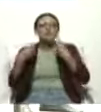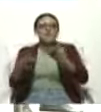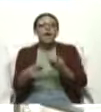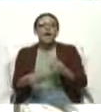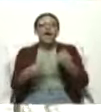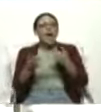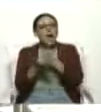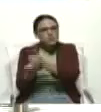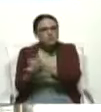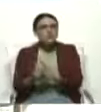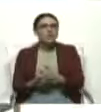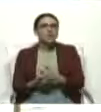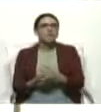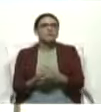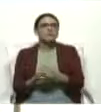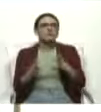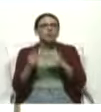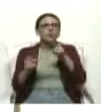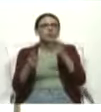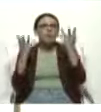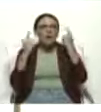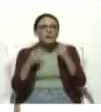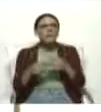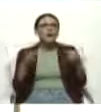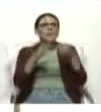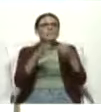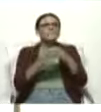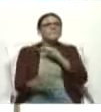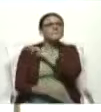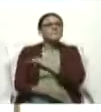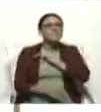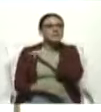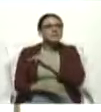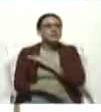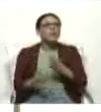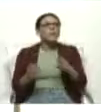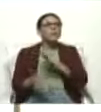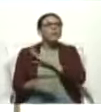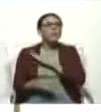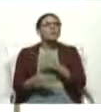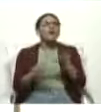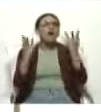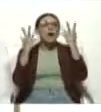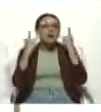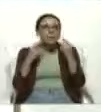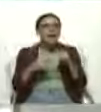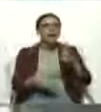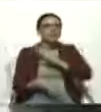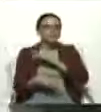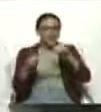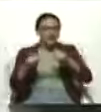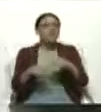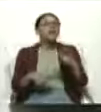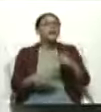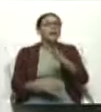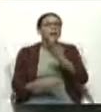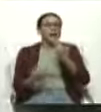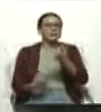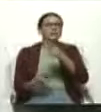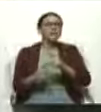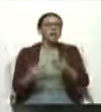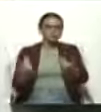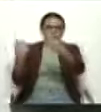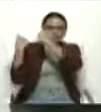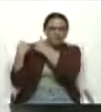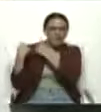Misión Nevado y empresas, en este caso, que se han vinculado a esta tarea